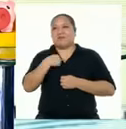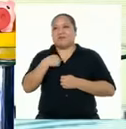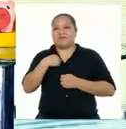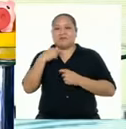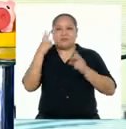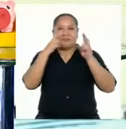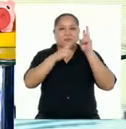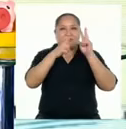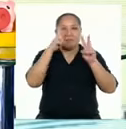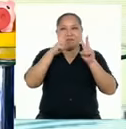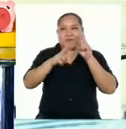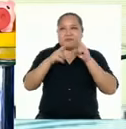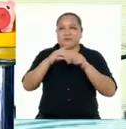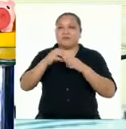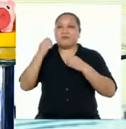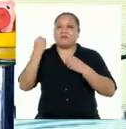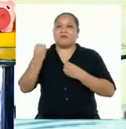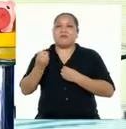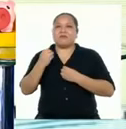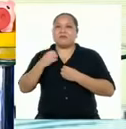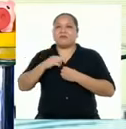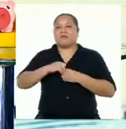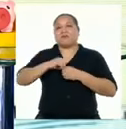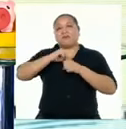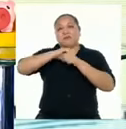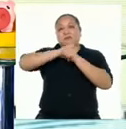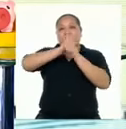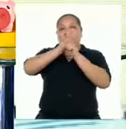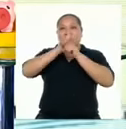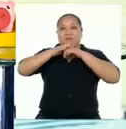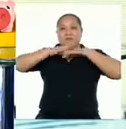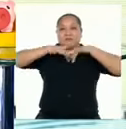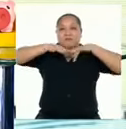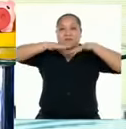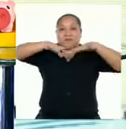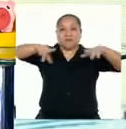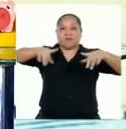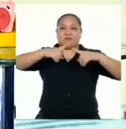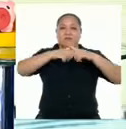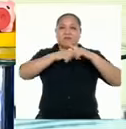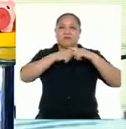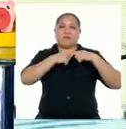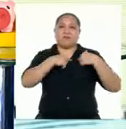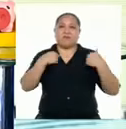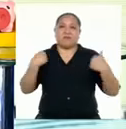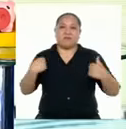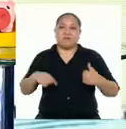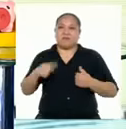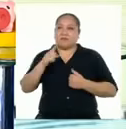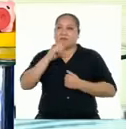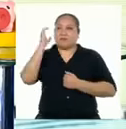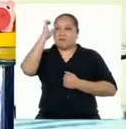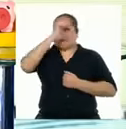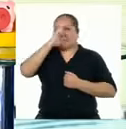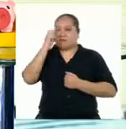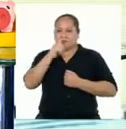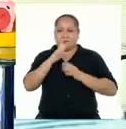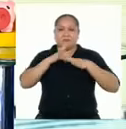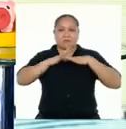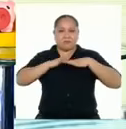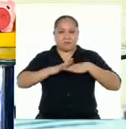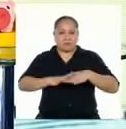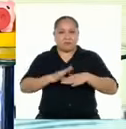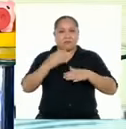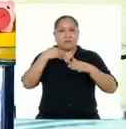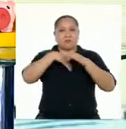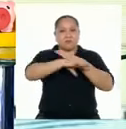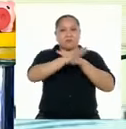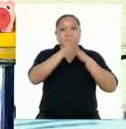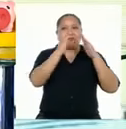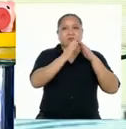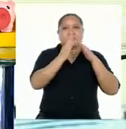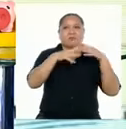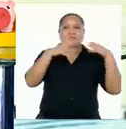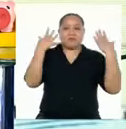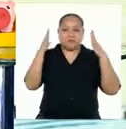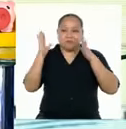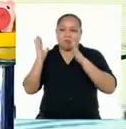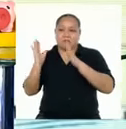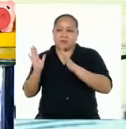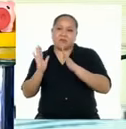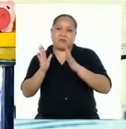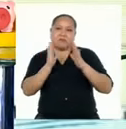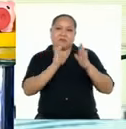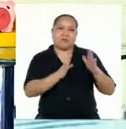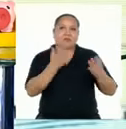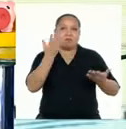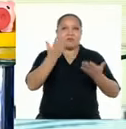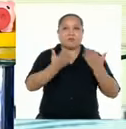de cerca cómo el virus se expandió por China y luego por Europa, así que no nos agarró desprevenidos. En casa ya estuvimos preparándonos